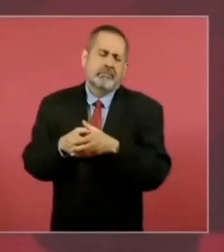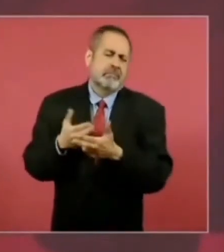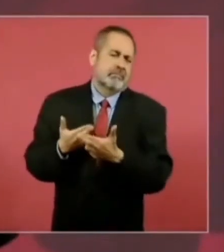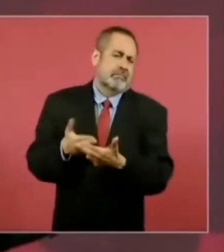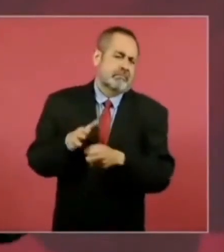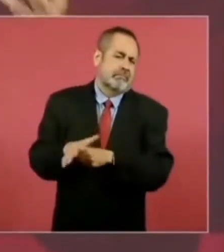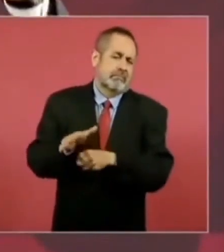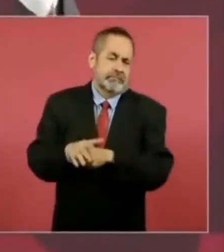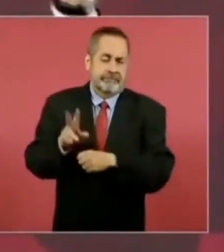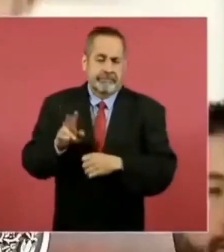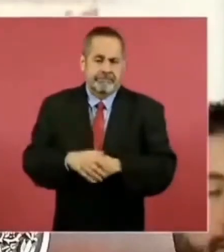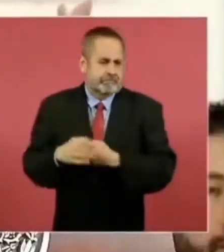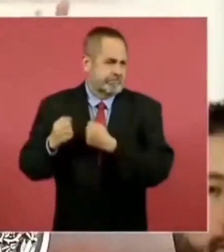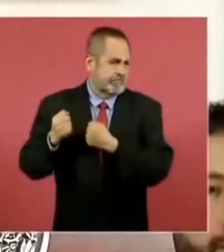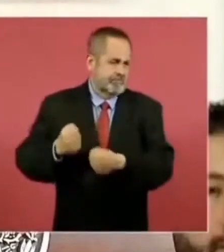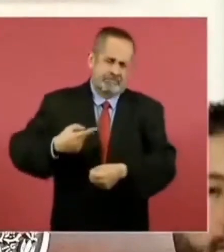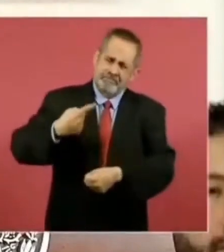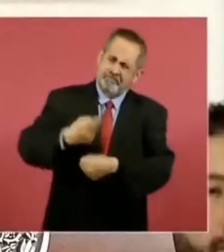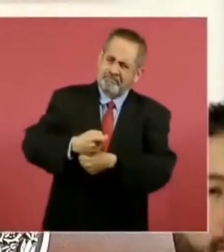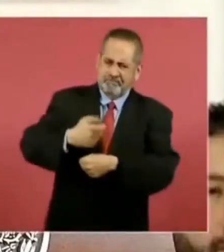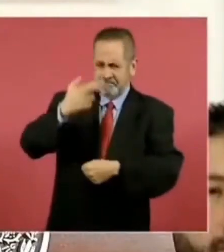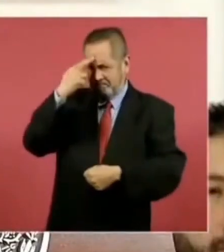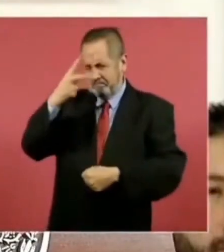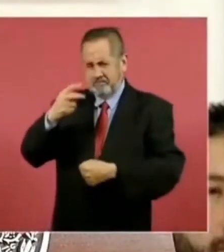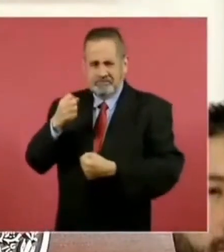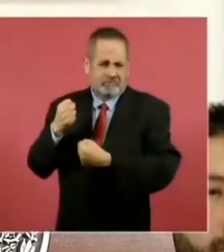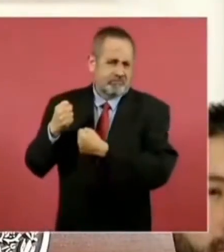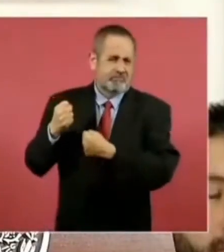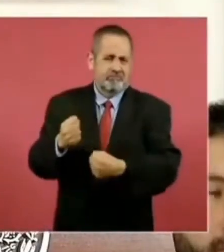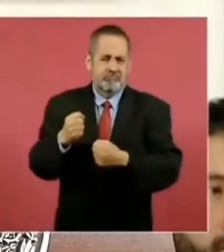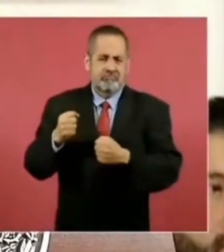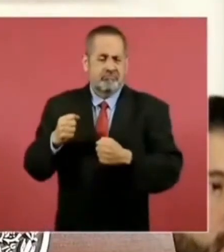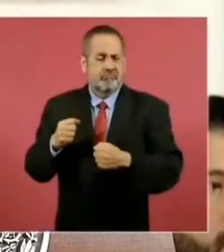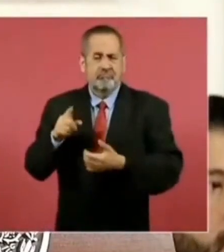En ese sentido, somos potencia en el mundo.